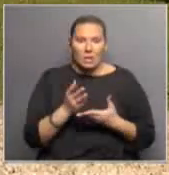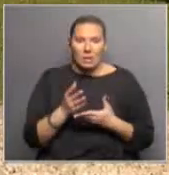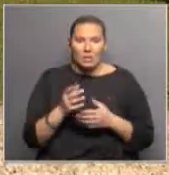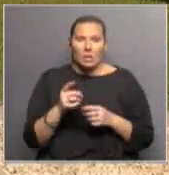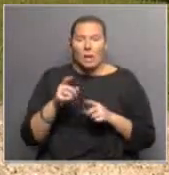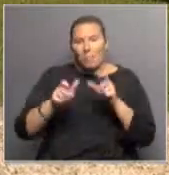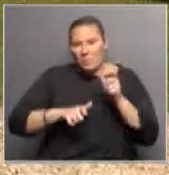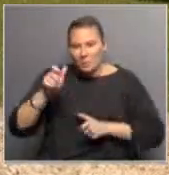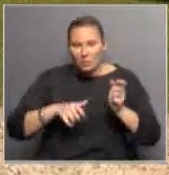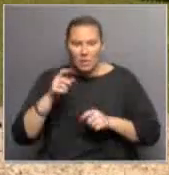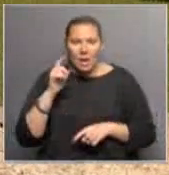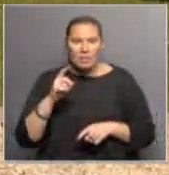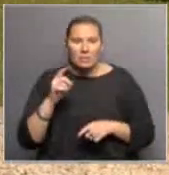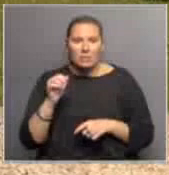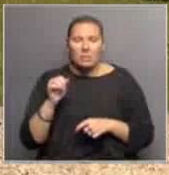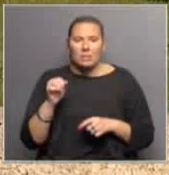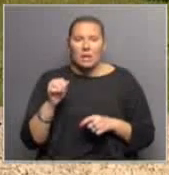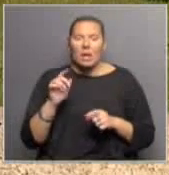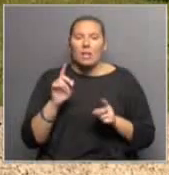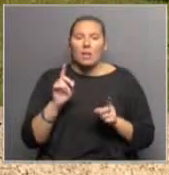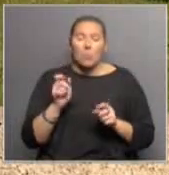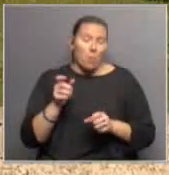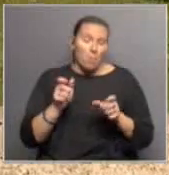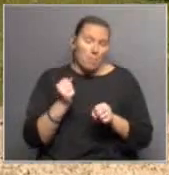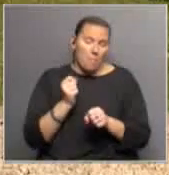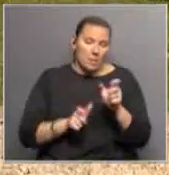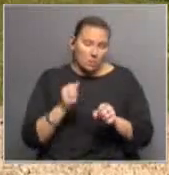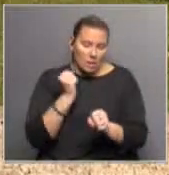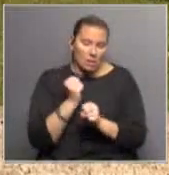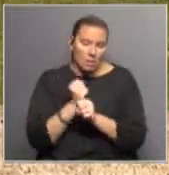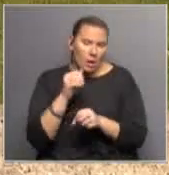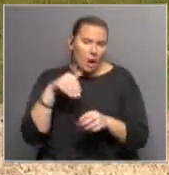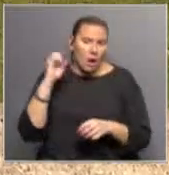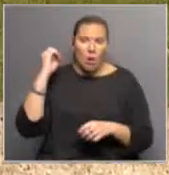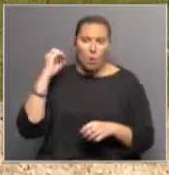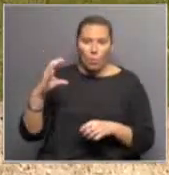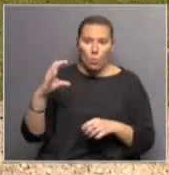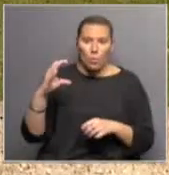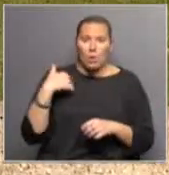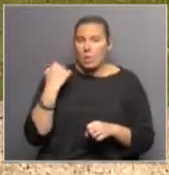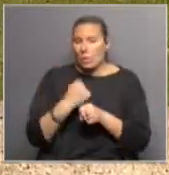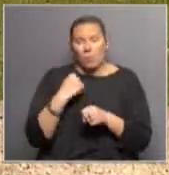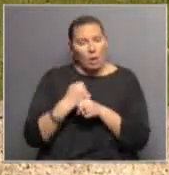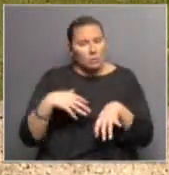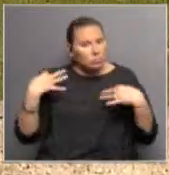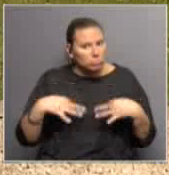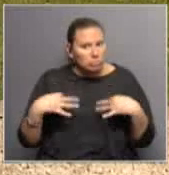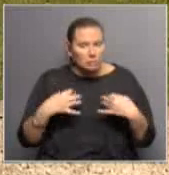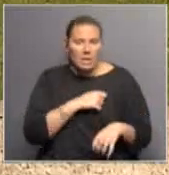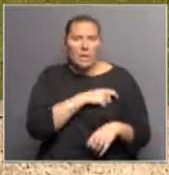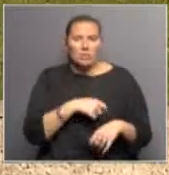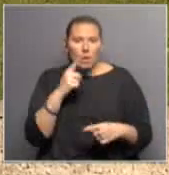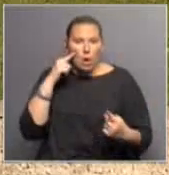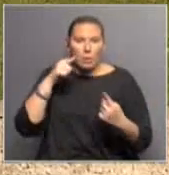los hinchas como de cada una de las personas que trabaja para el club fue increíble. Y nada, trabajando lindo porque Nacional tiene